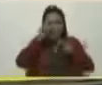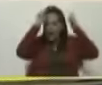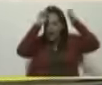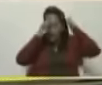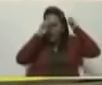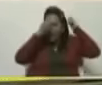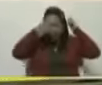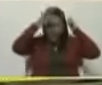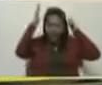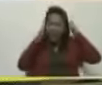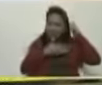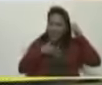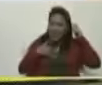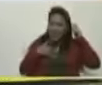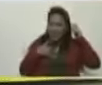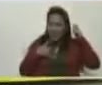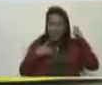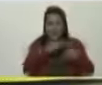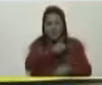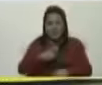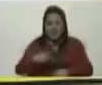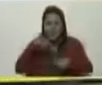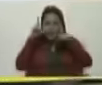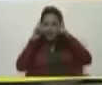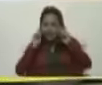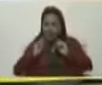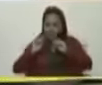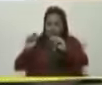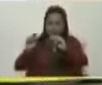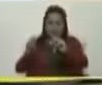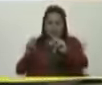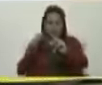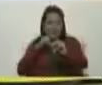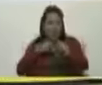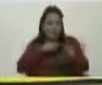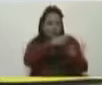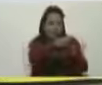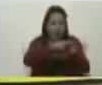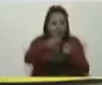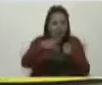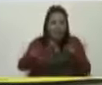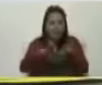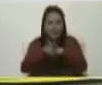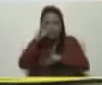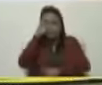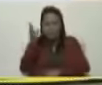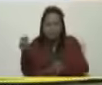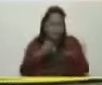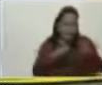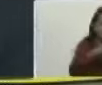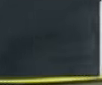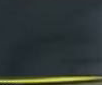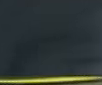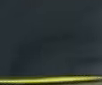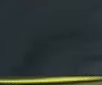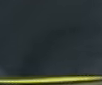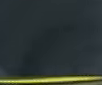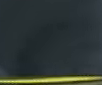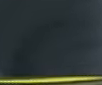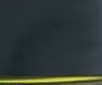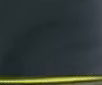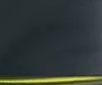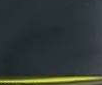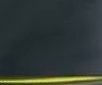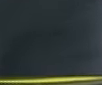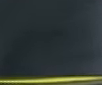las quiere, y al presidente le he mandado la foto, y ando entregando como un soldadito lo que me den, porque hay un compromiso con Venezuela y con